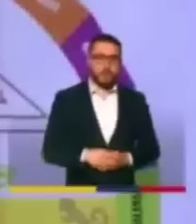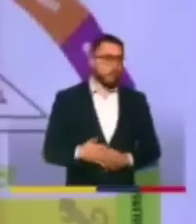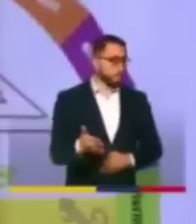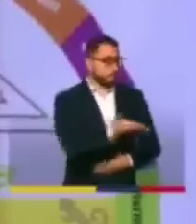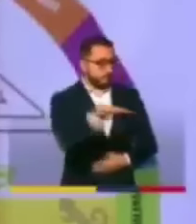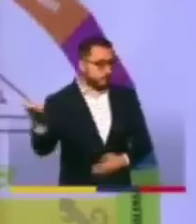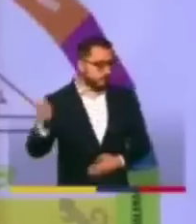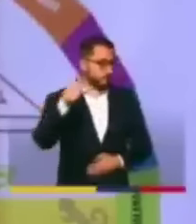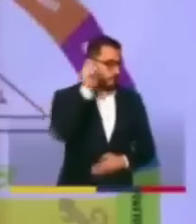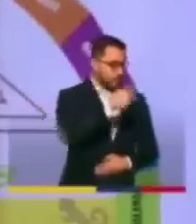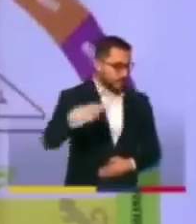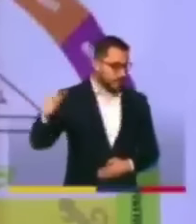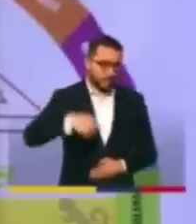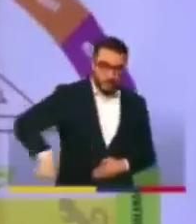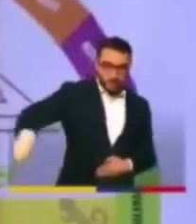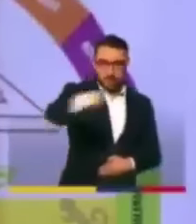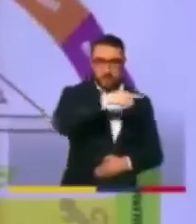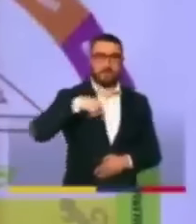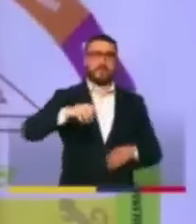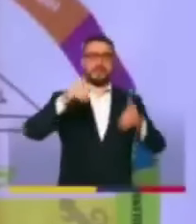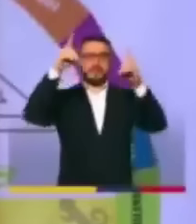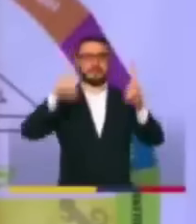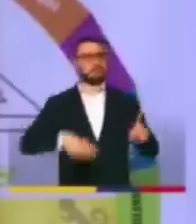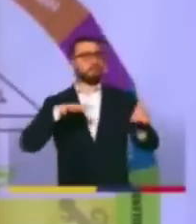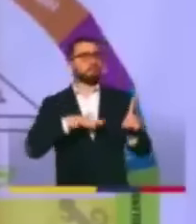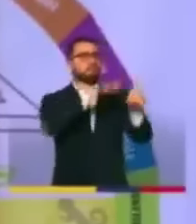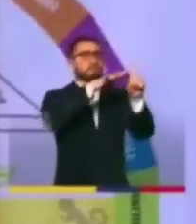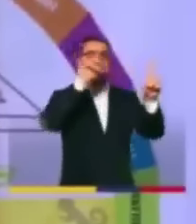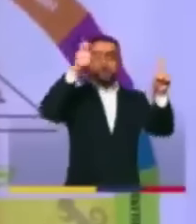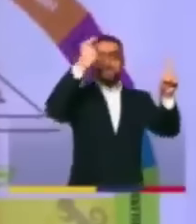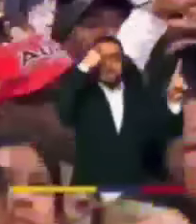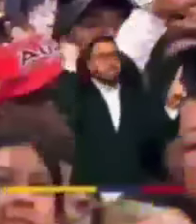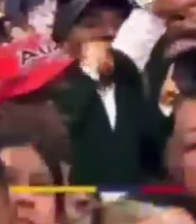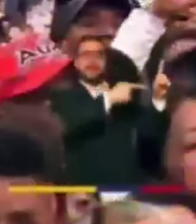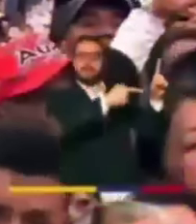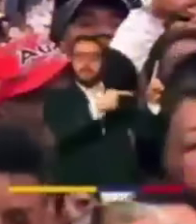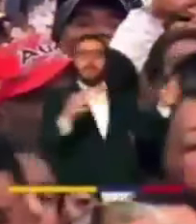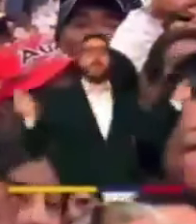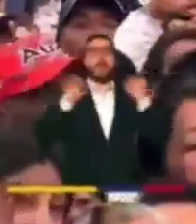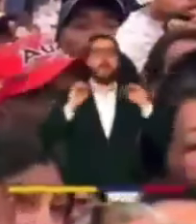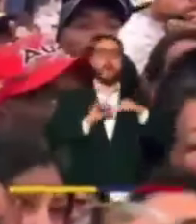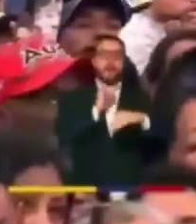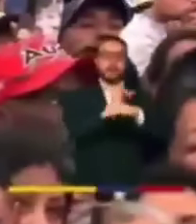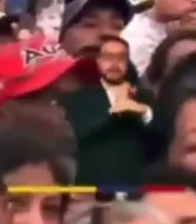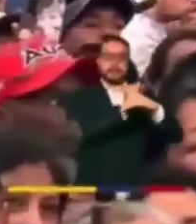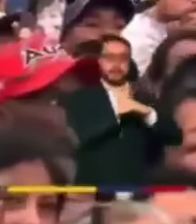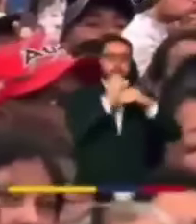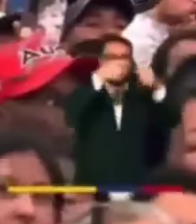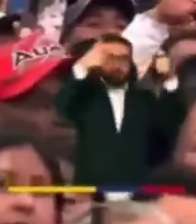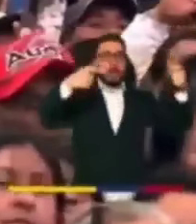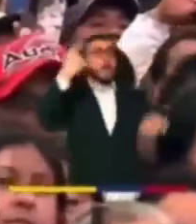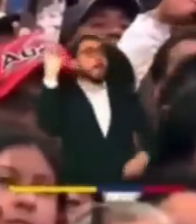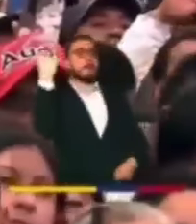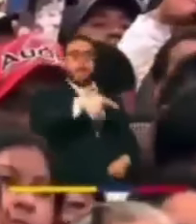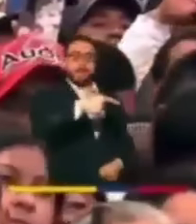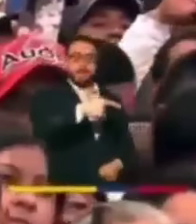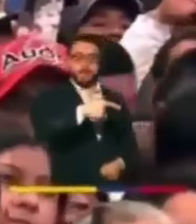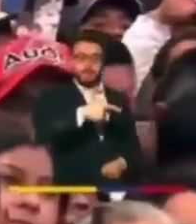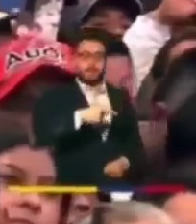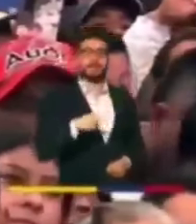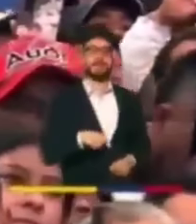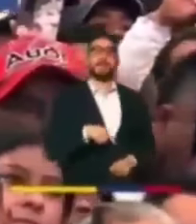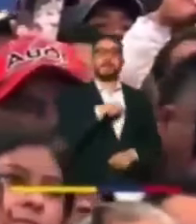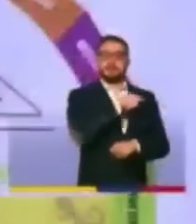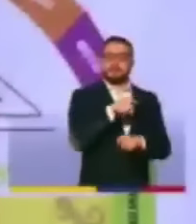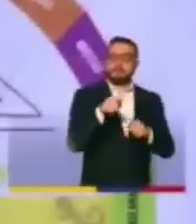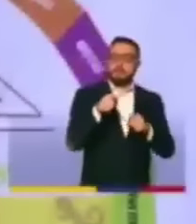se coloca en el talante de decidir sobre un gobierno o sobre las instituciones del Estado, se coloca en